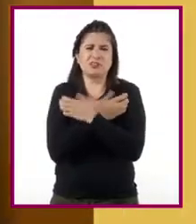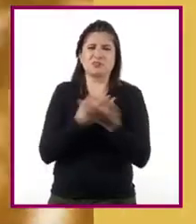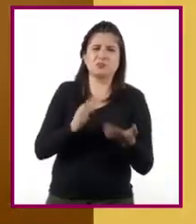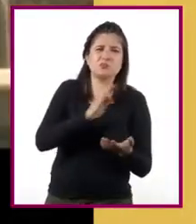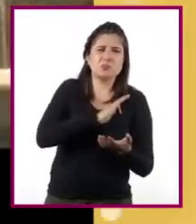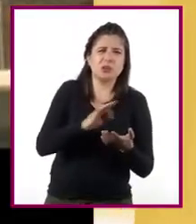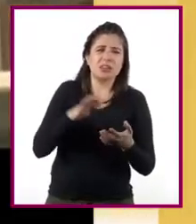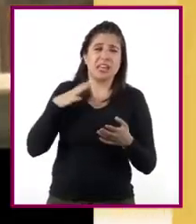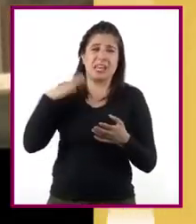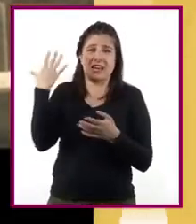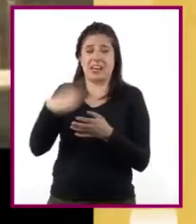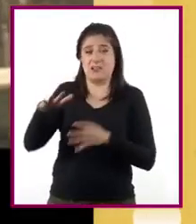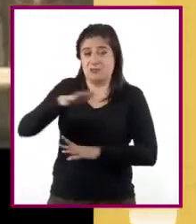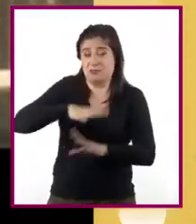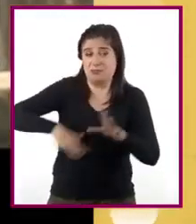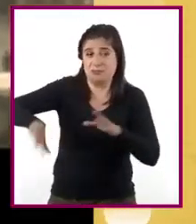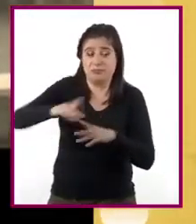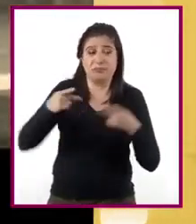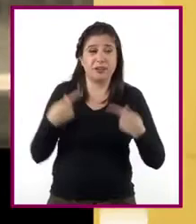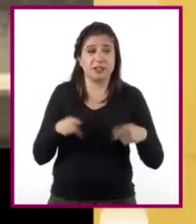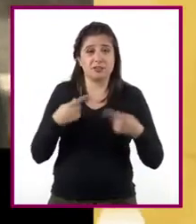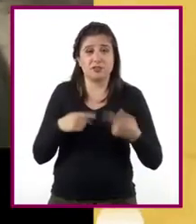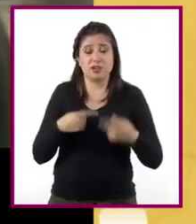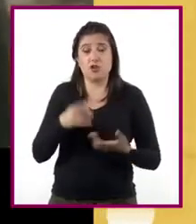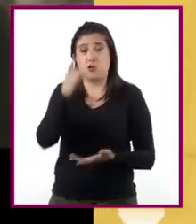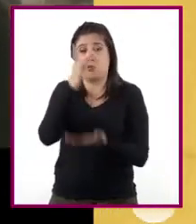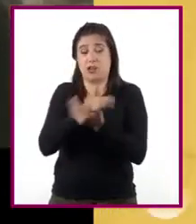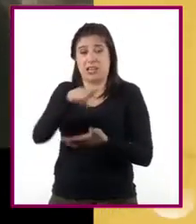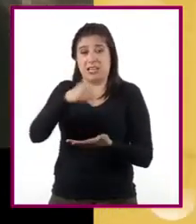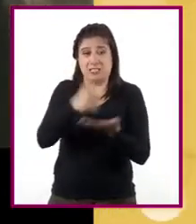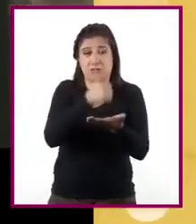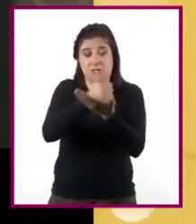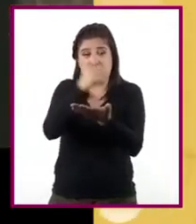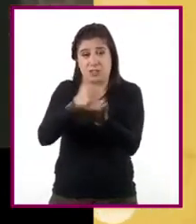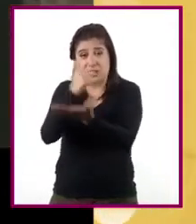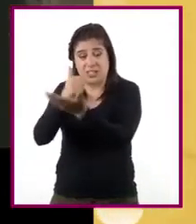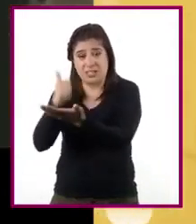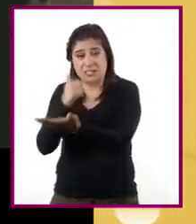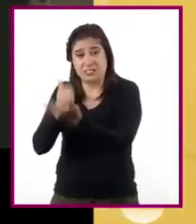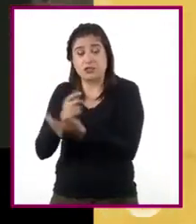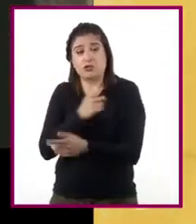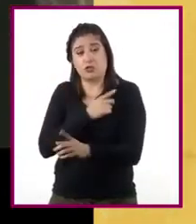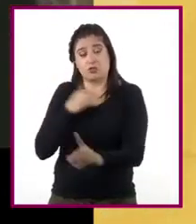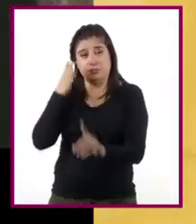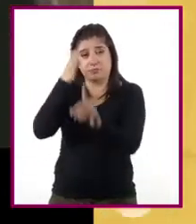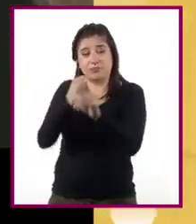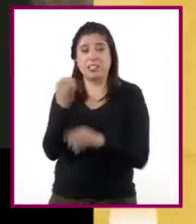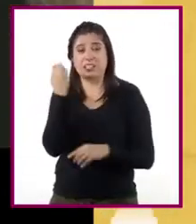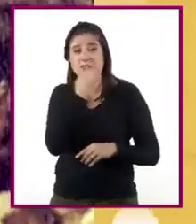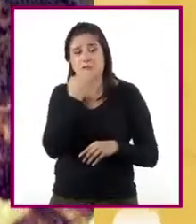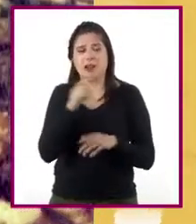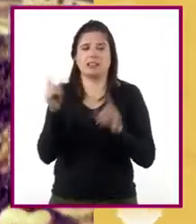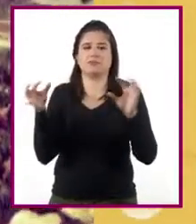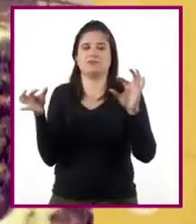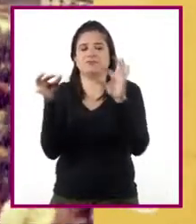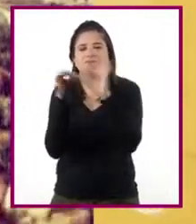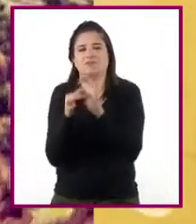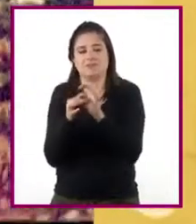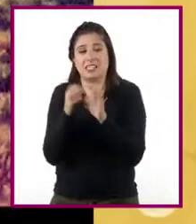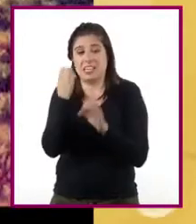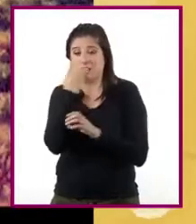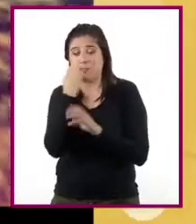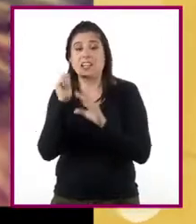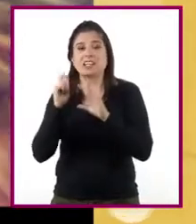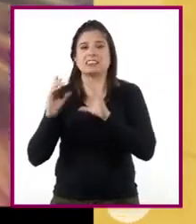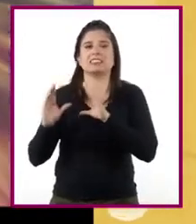decir, general para la mayoría de la población, en las ciudades quedaba en el ámbito de las escuelas amigas, que eran las que